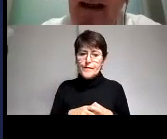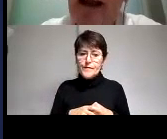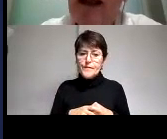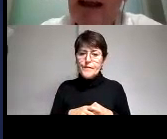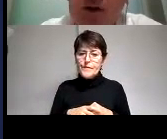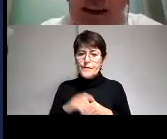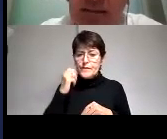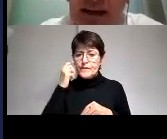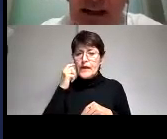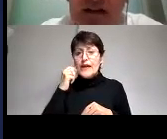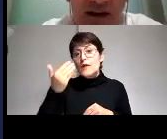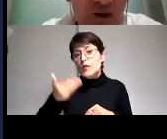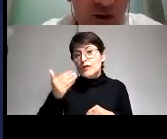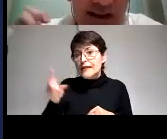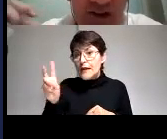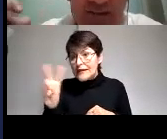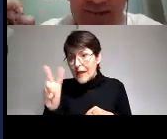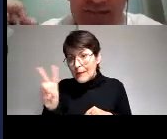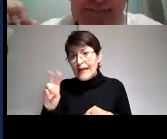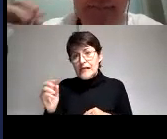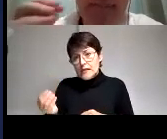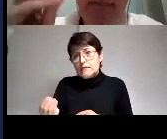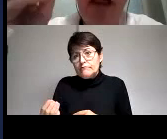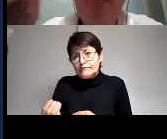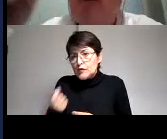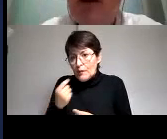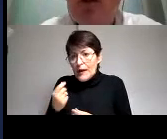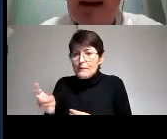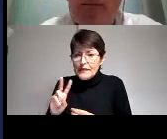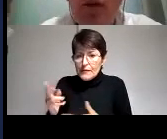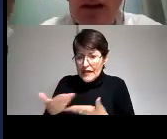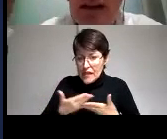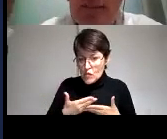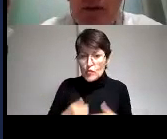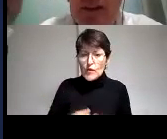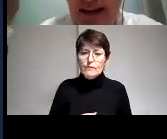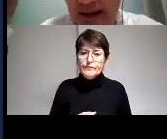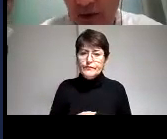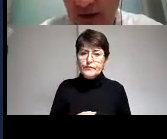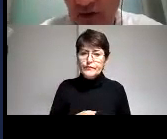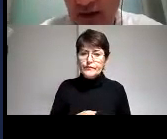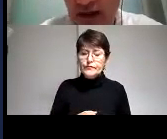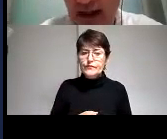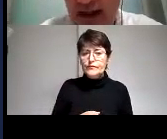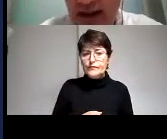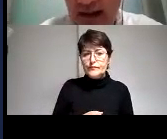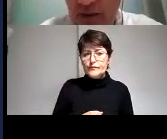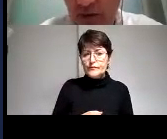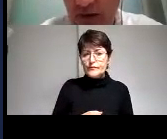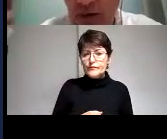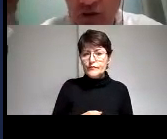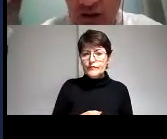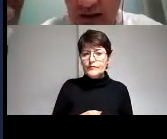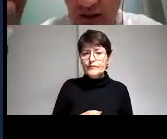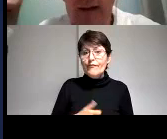compensarlas. Que no falten vitaminas y flavonoides. A poco que nos fijemos, hemos de pensar que el proceso de